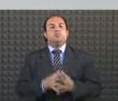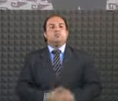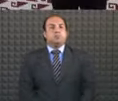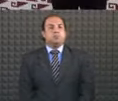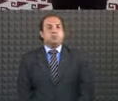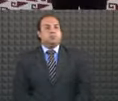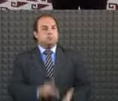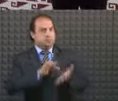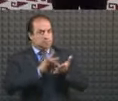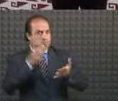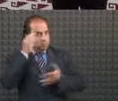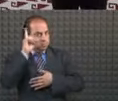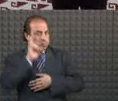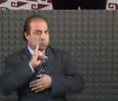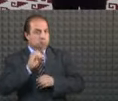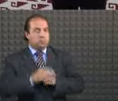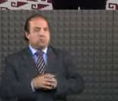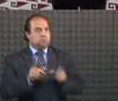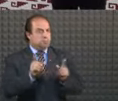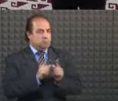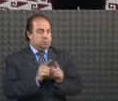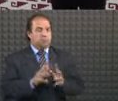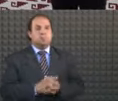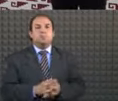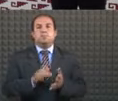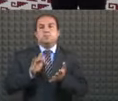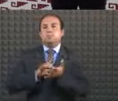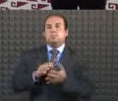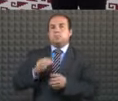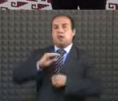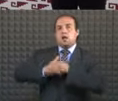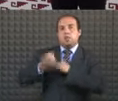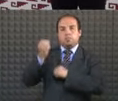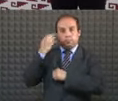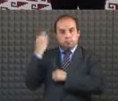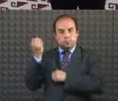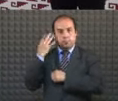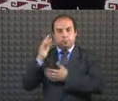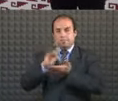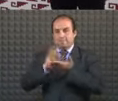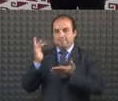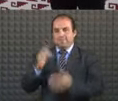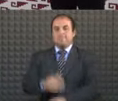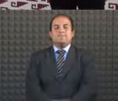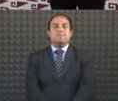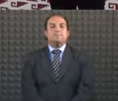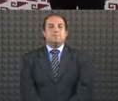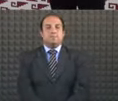Muchas gracias, doctora. Sería todo. Gracias. Concluimos con la conferencia. Muchas gracias.